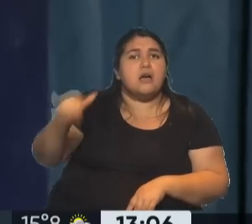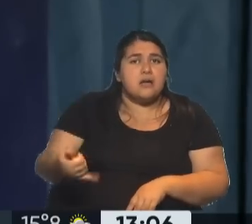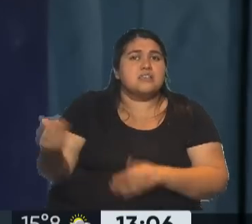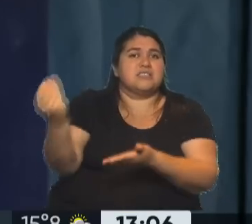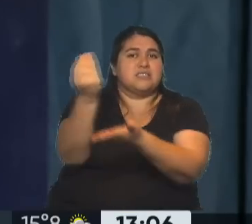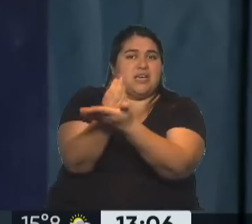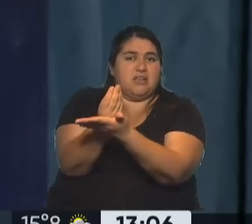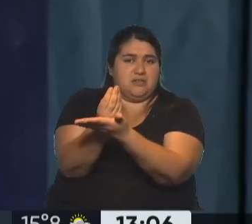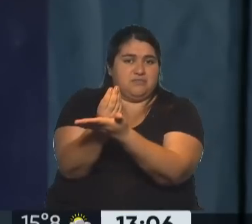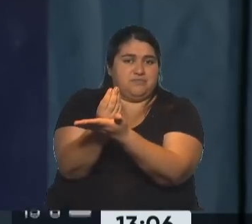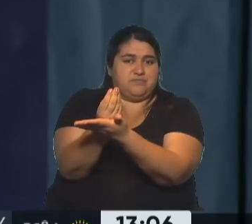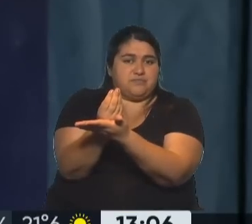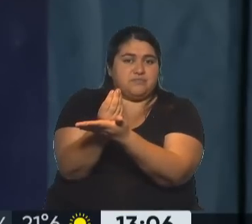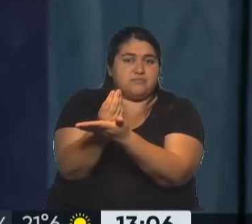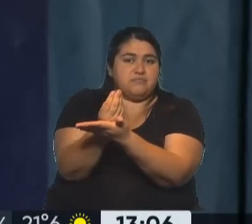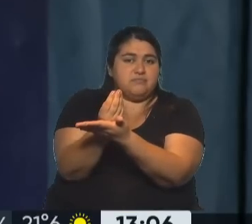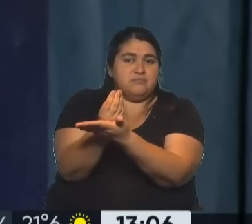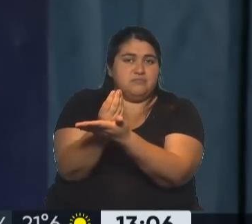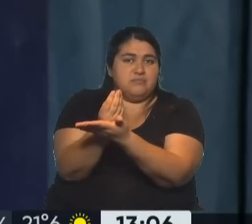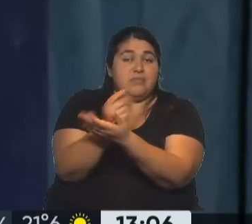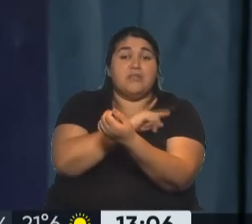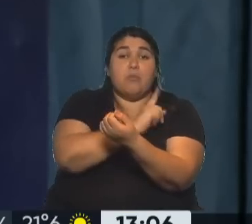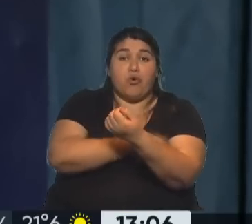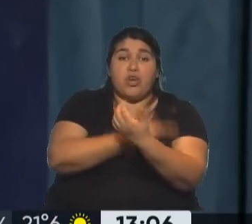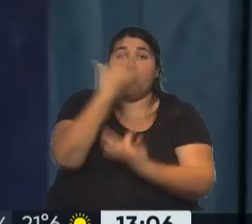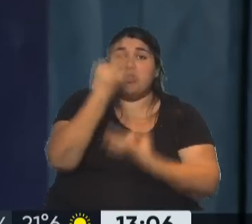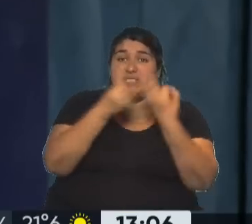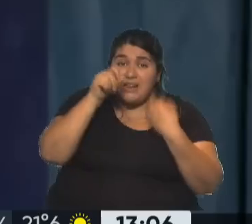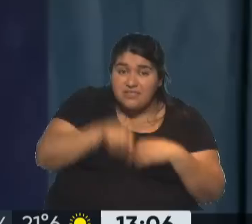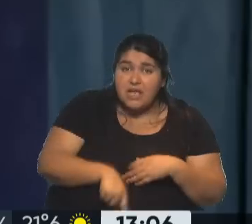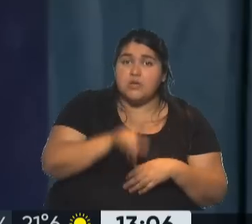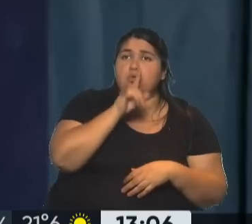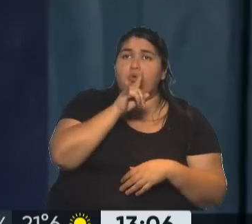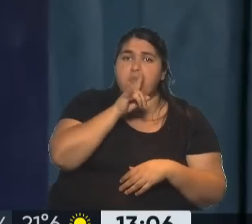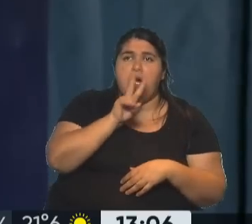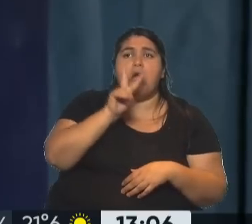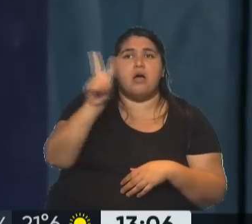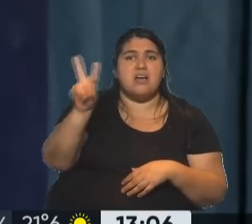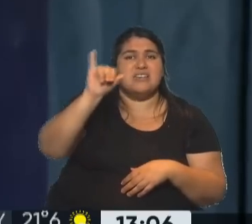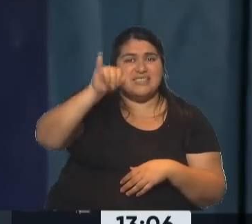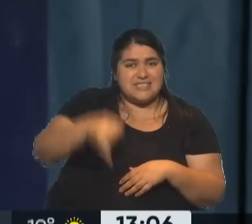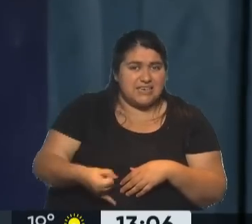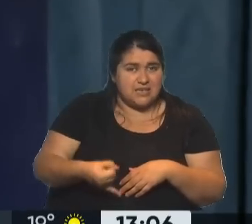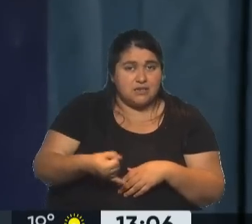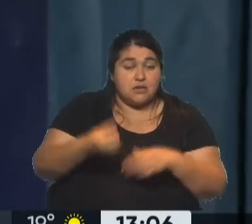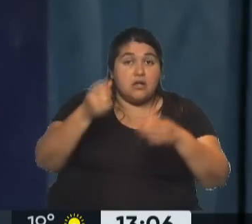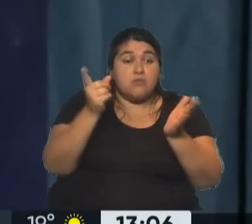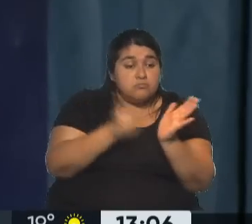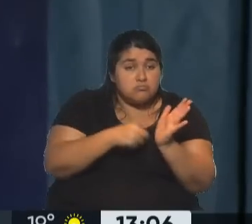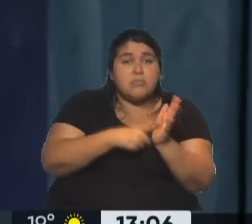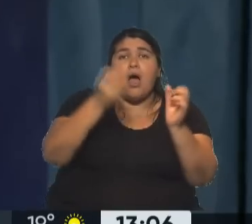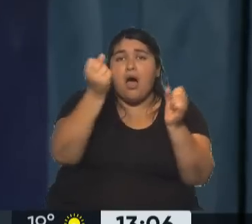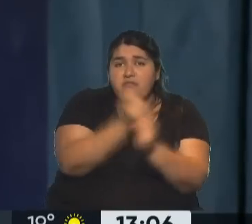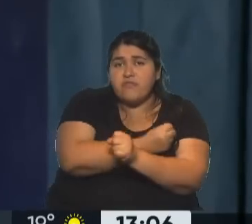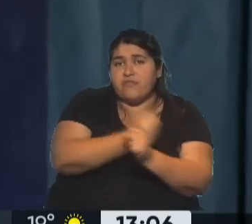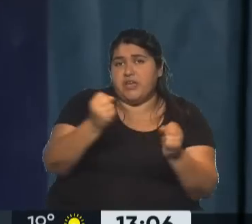fallo de la autoridad máxima del Poder Judicial Provincial. Un fallo que estaba firme, un